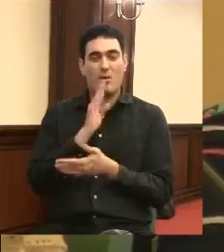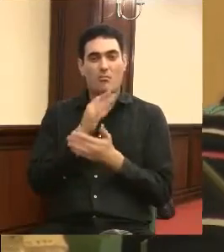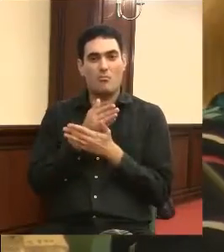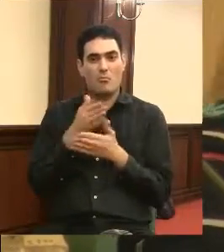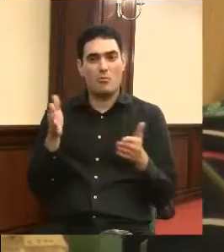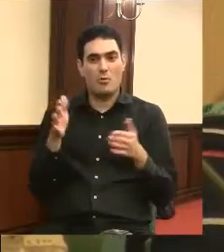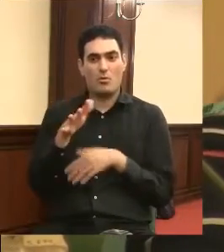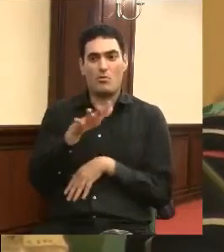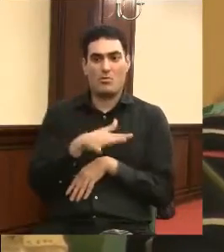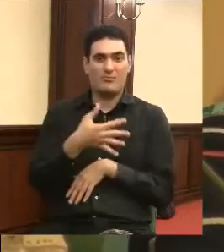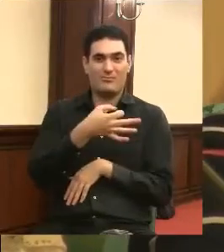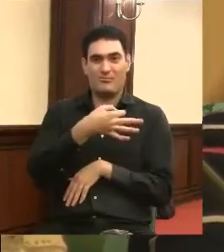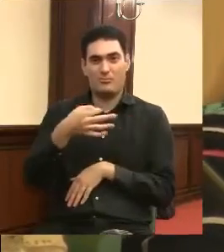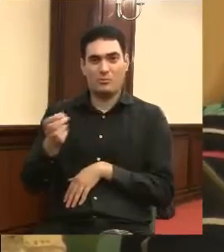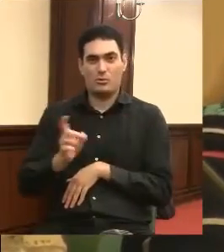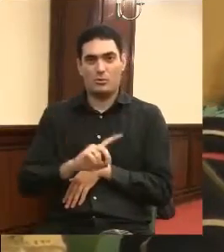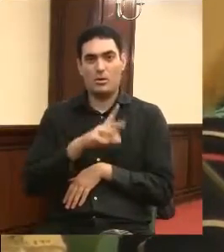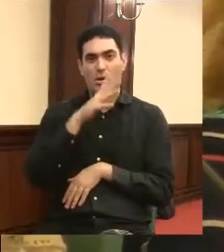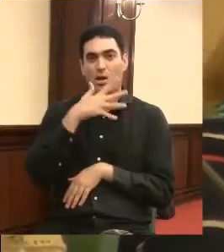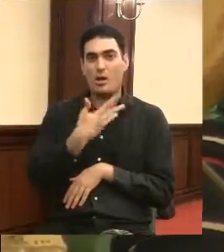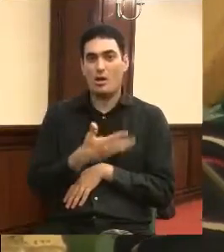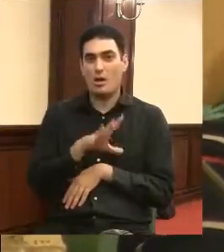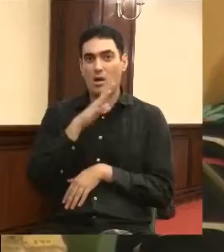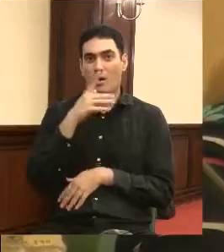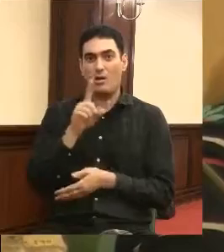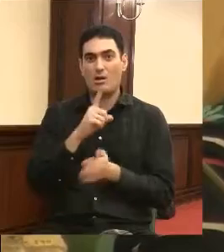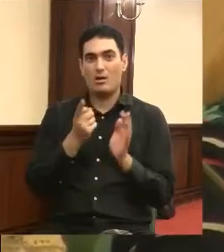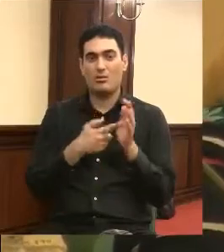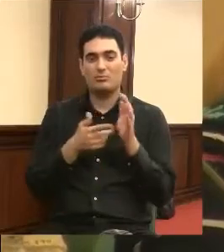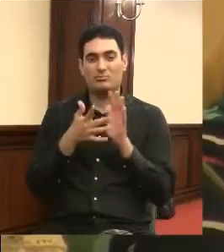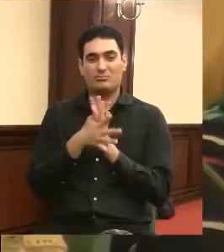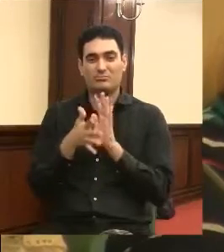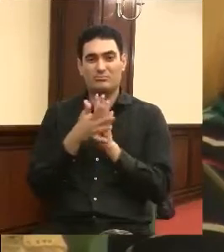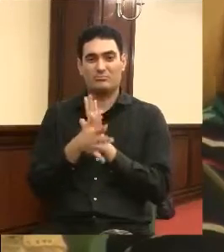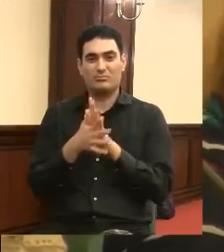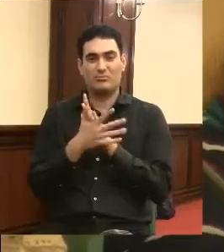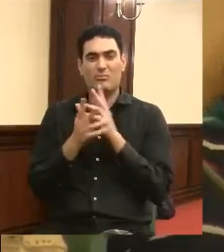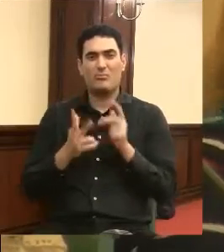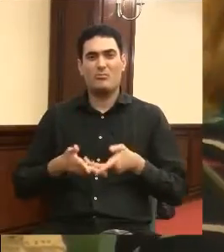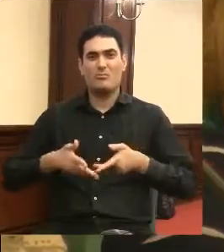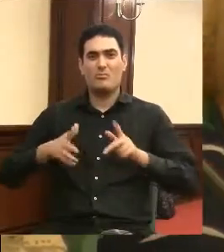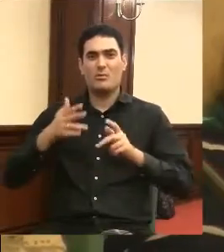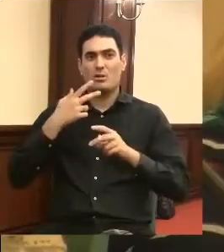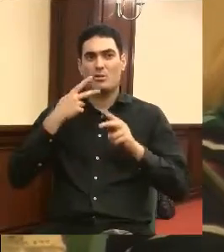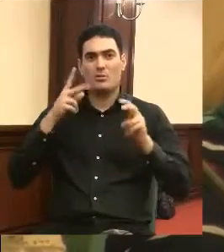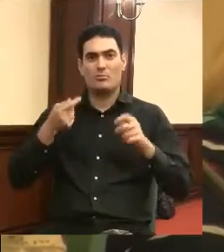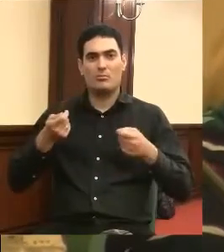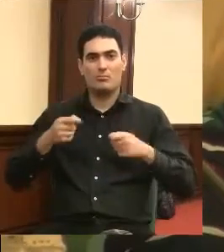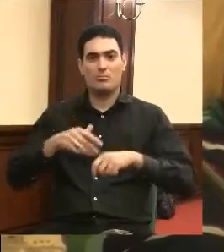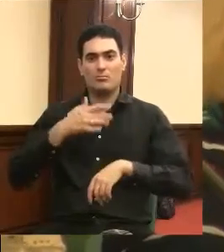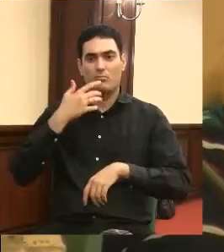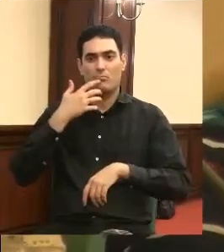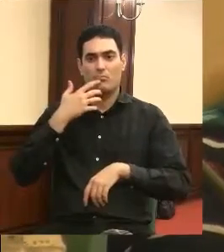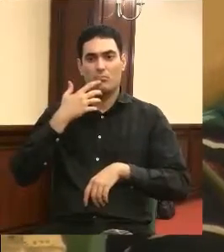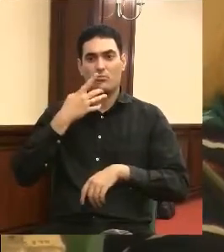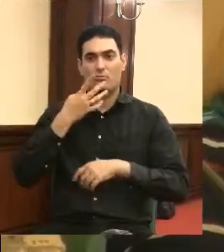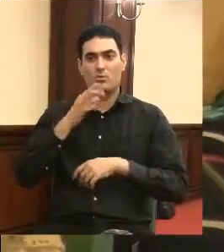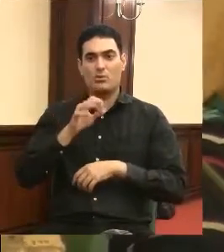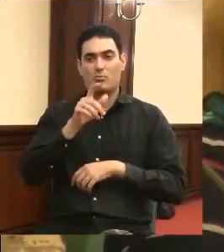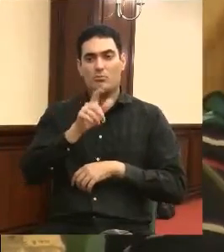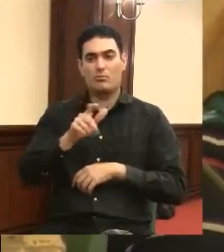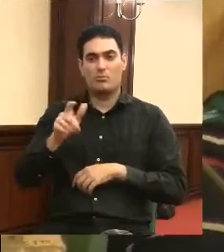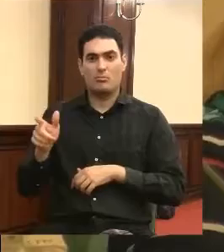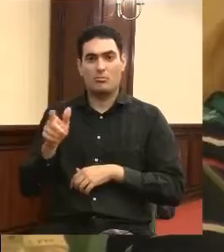mala decisión tomada en su día con la apertura de un centro así, quizás en el lugar inadecuado. Ahora, esa ley de la que